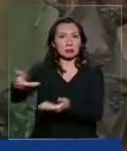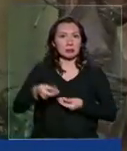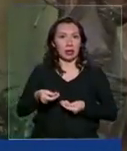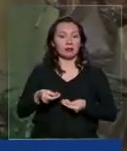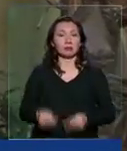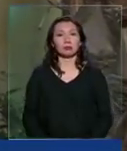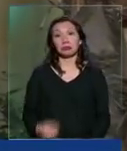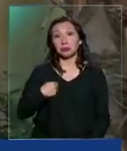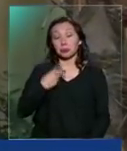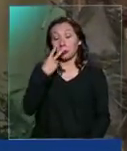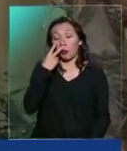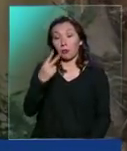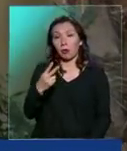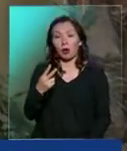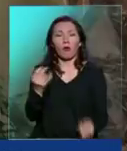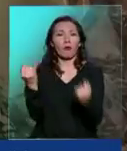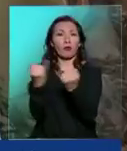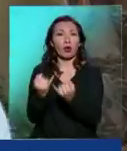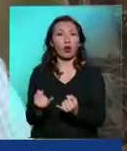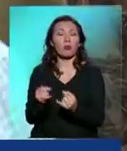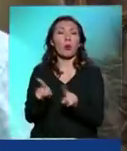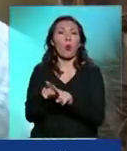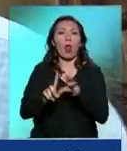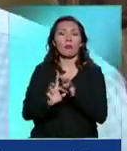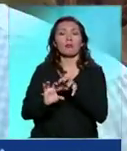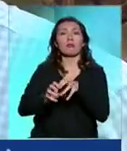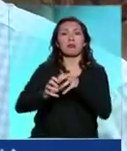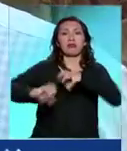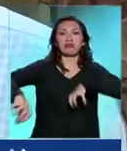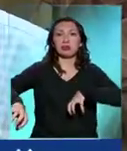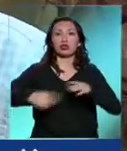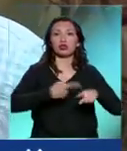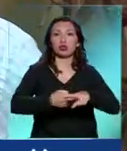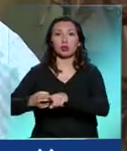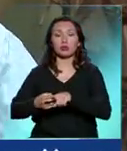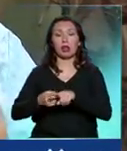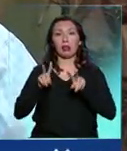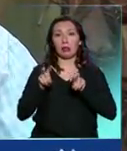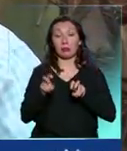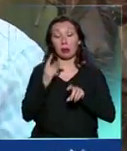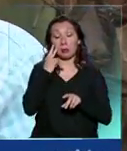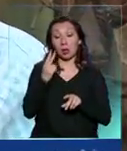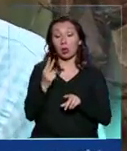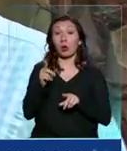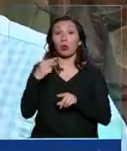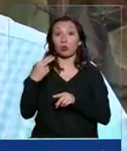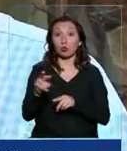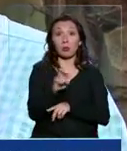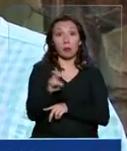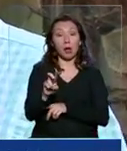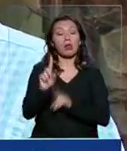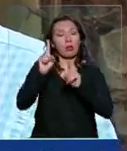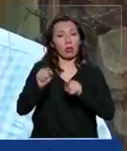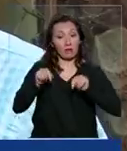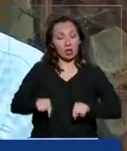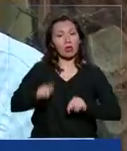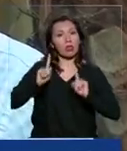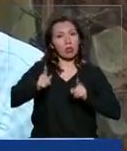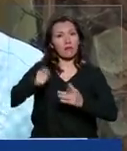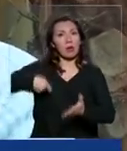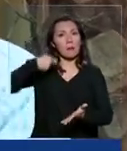veo más como un mecanismo de segregación social. Es decir, mira, usted, señor apoderado, aquí tiene que